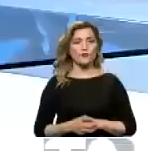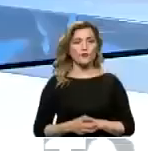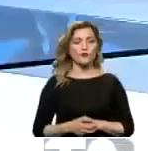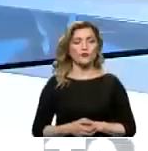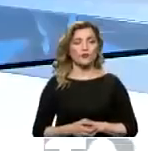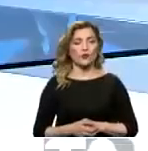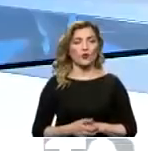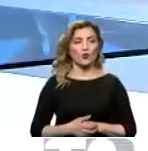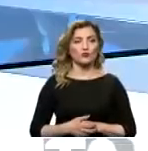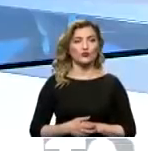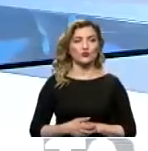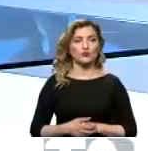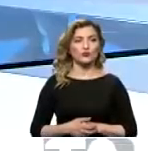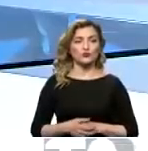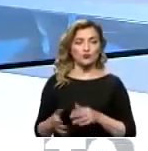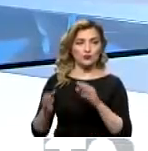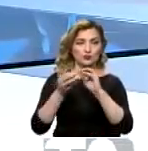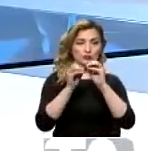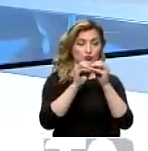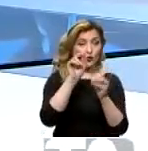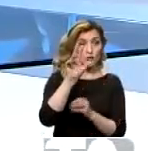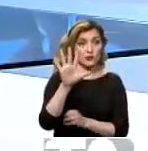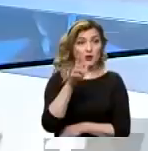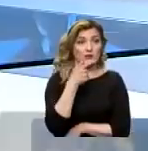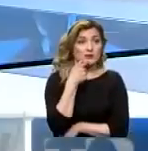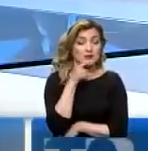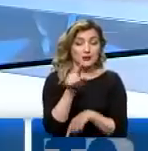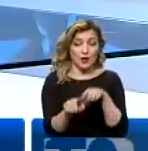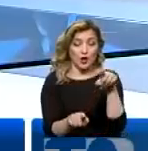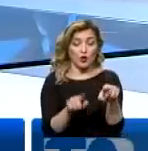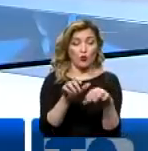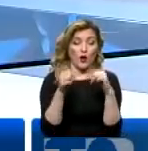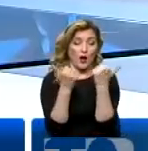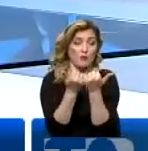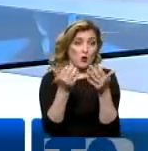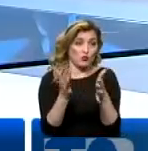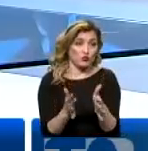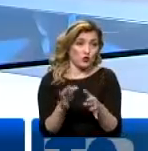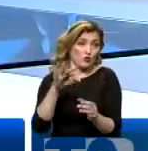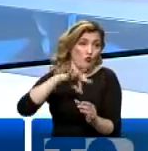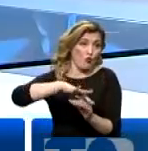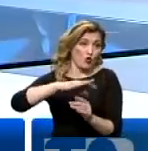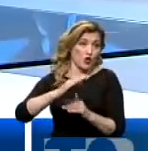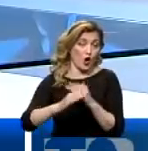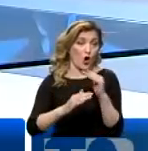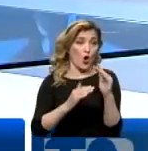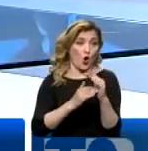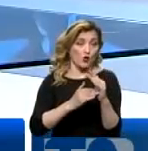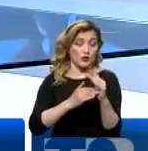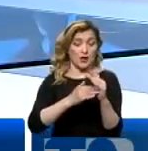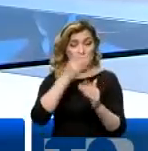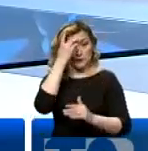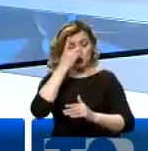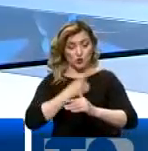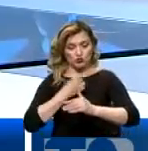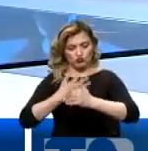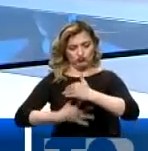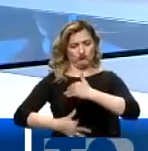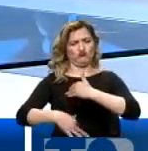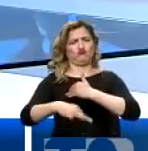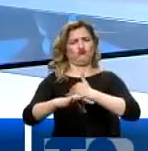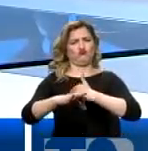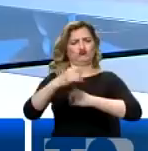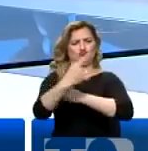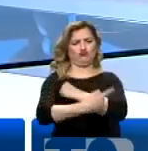horas. Alianza País rechaza que algunos legisladores de su movimiento hayan votado en contra de la despenalización del aborto por violación